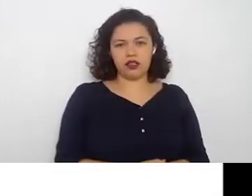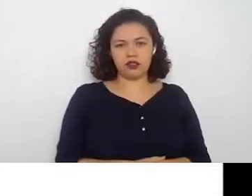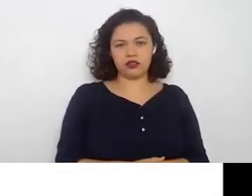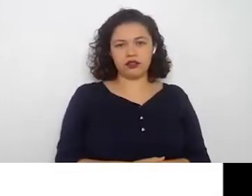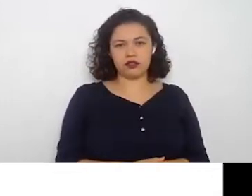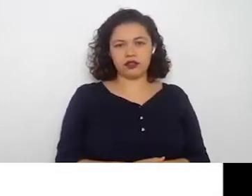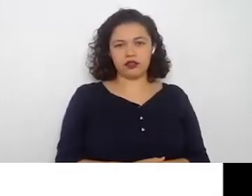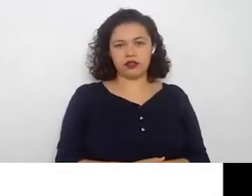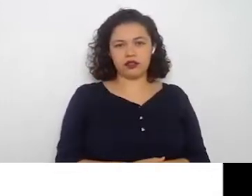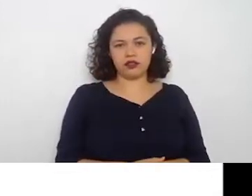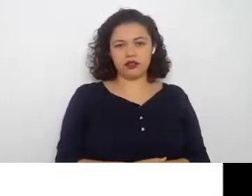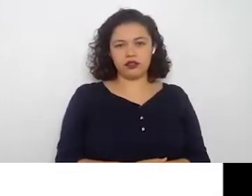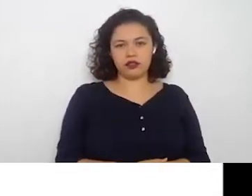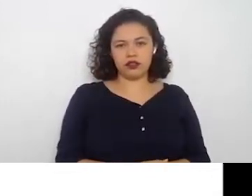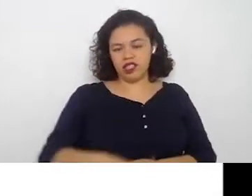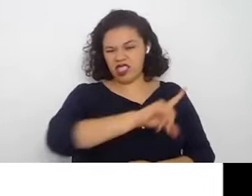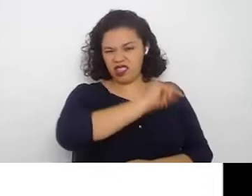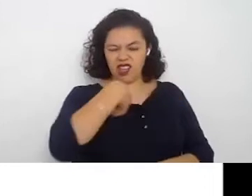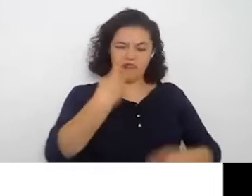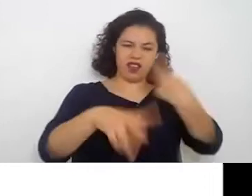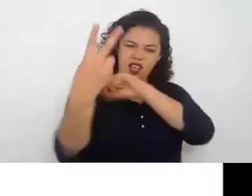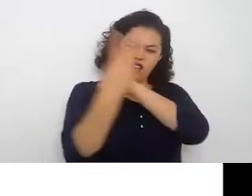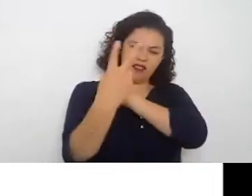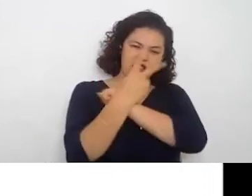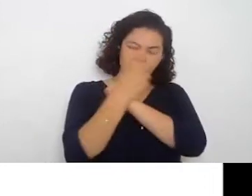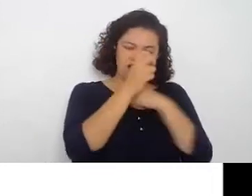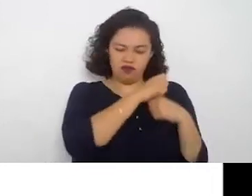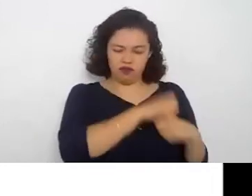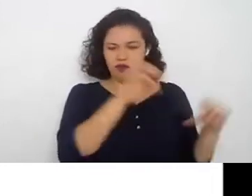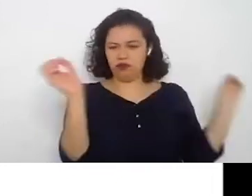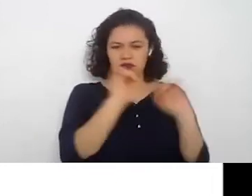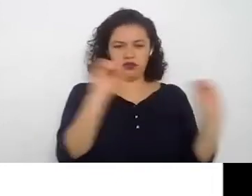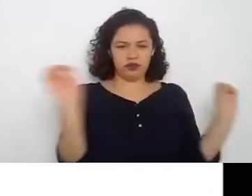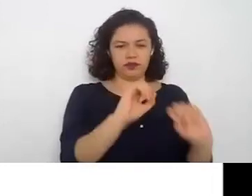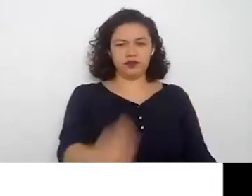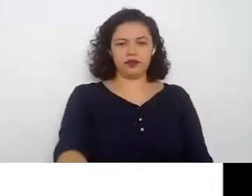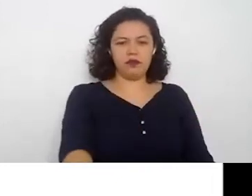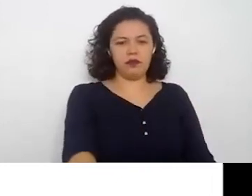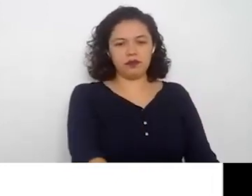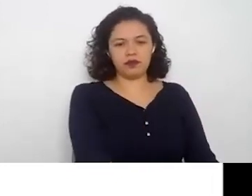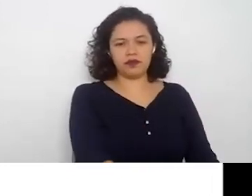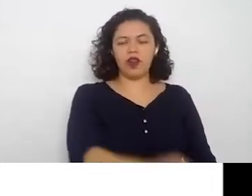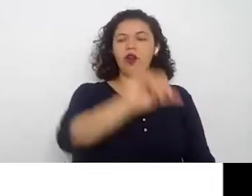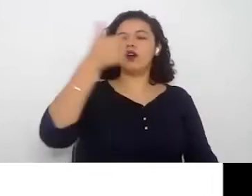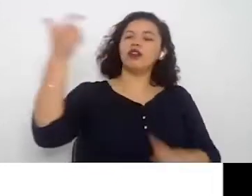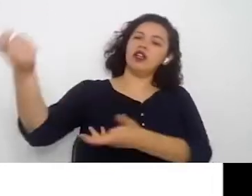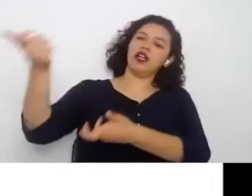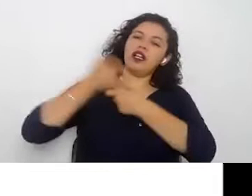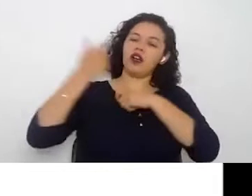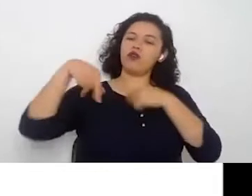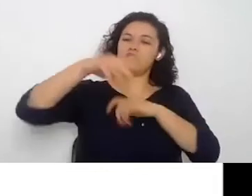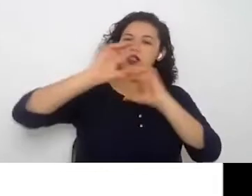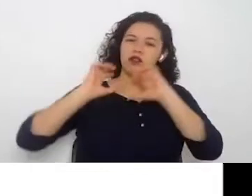visite mediante una auditoría las autoridades. Entonces, cuiden esta cuenta de otros ingresos.